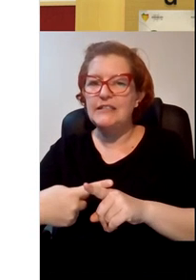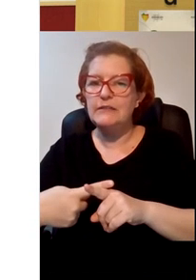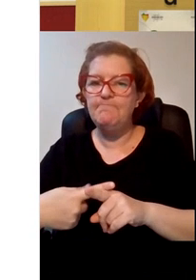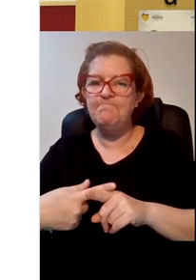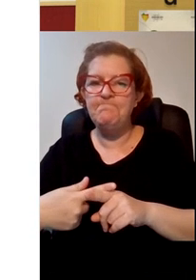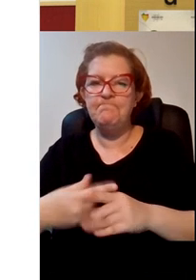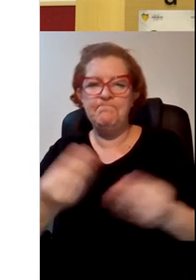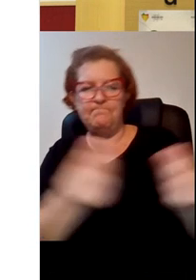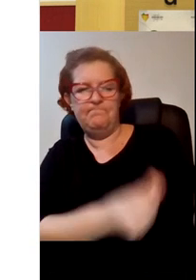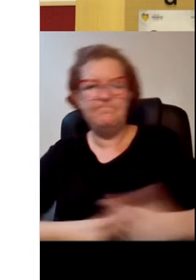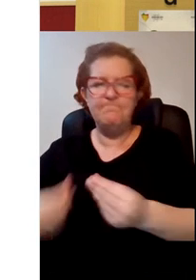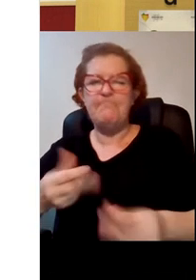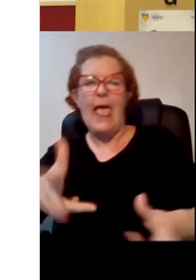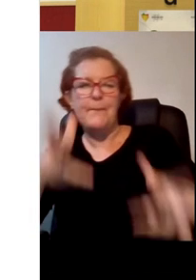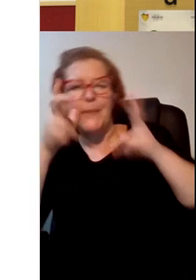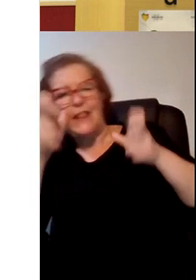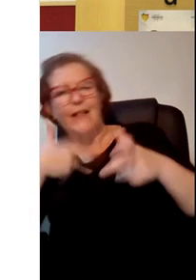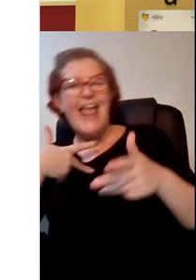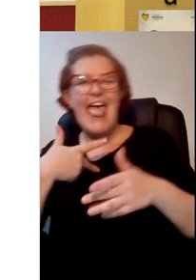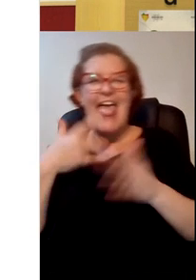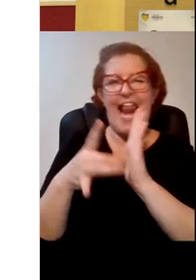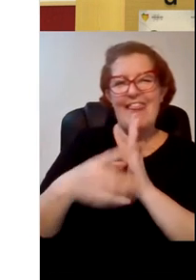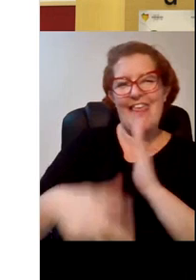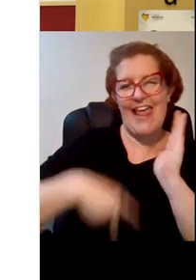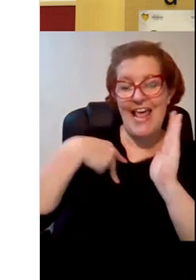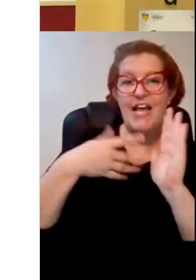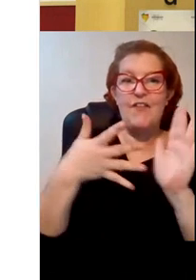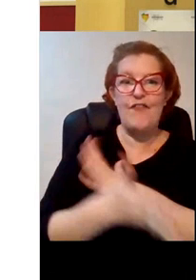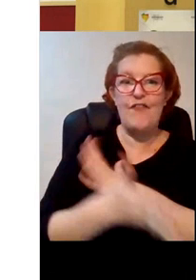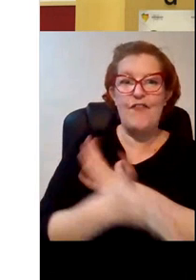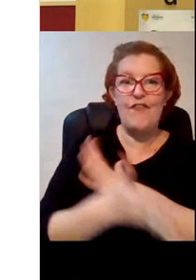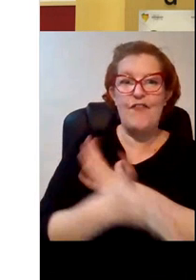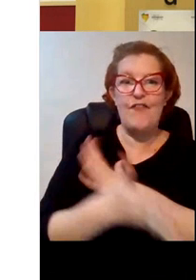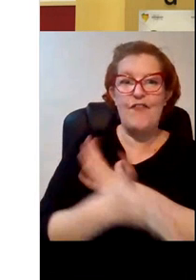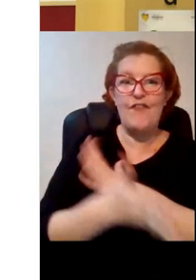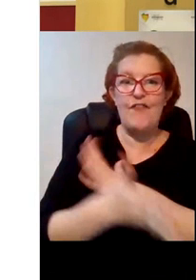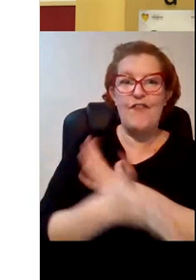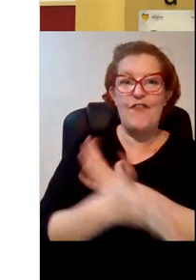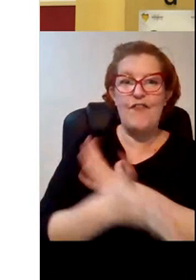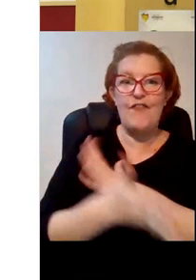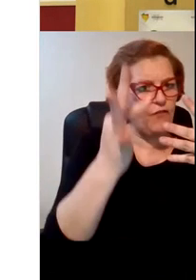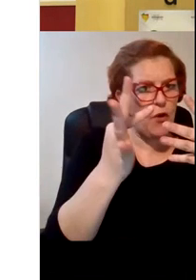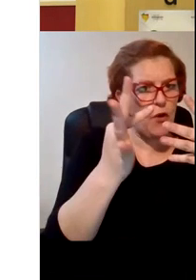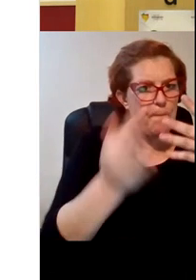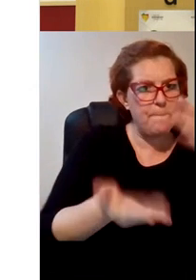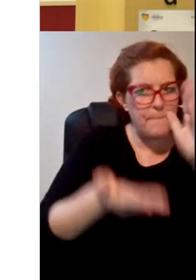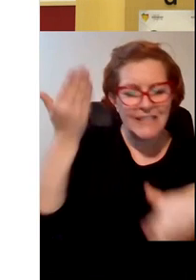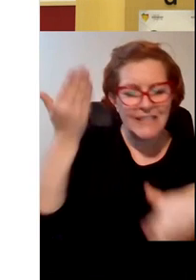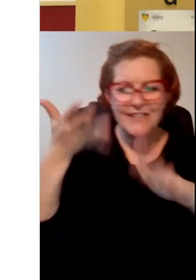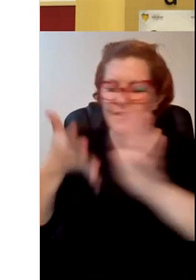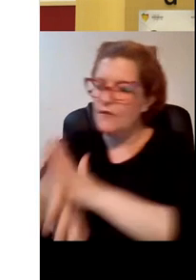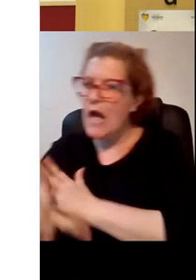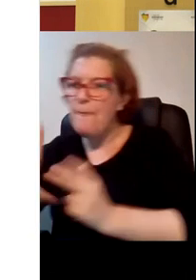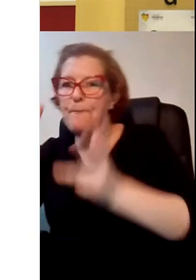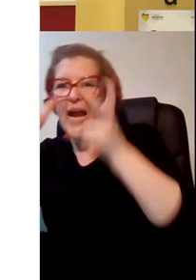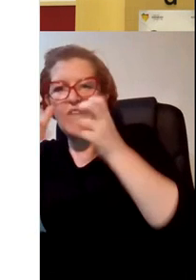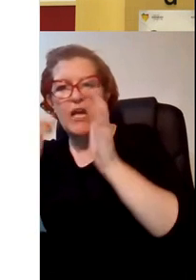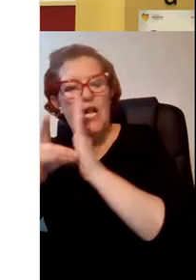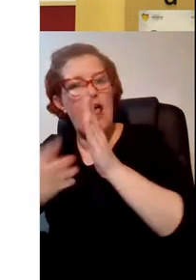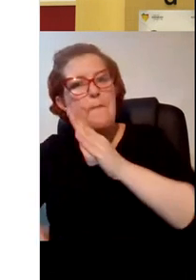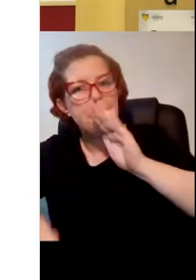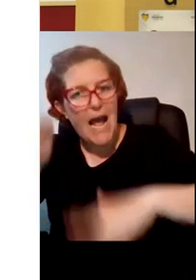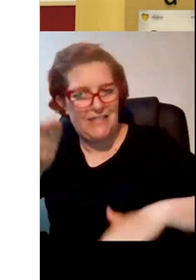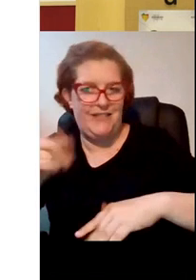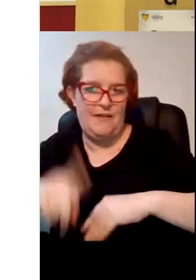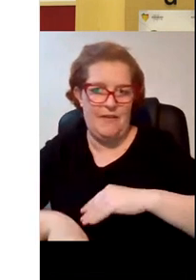de la asignatura esto significa que a mayor valoración de las plataformas y los métodos mayor percepción de la calidad general de la